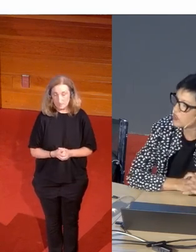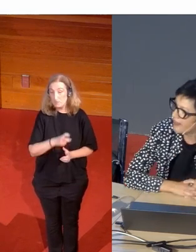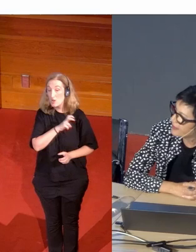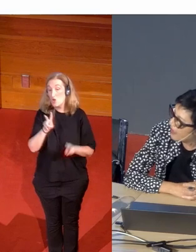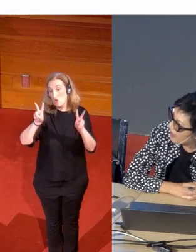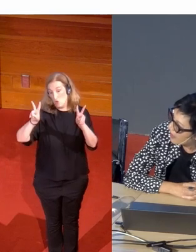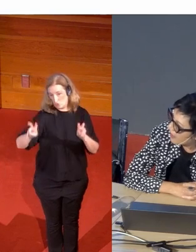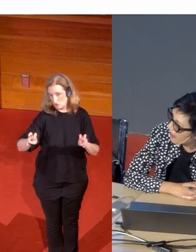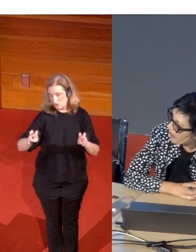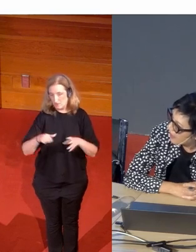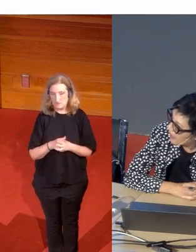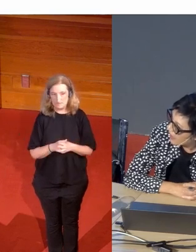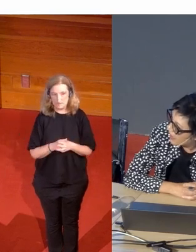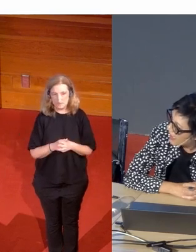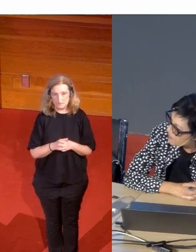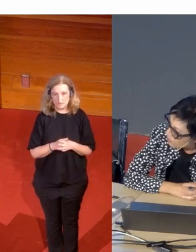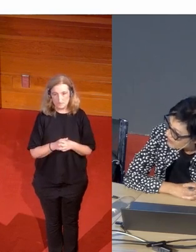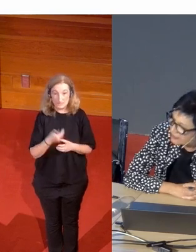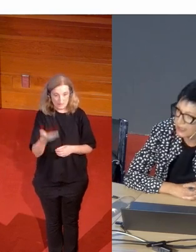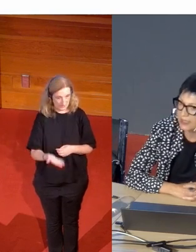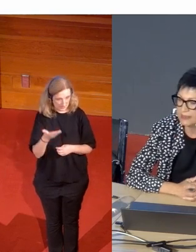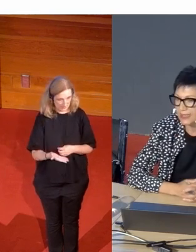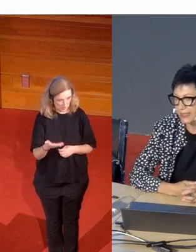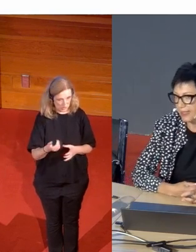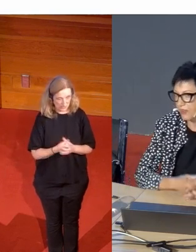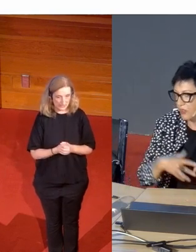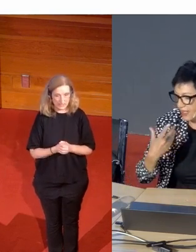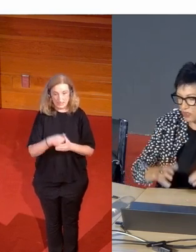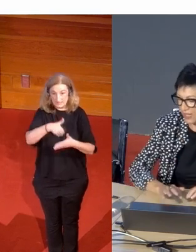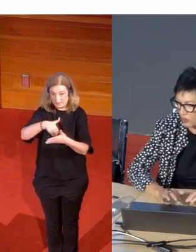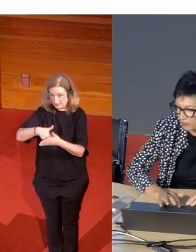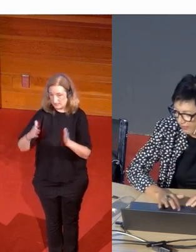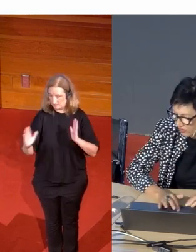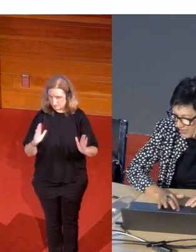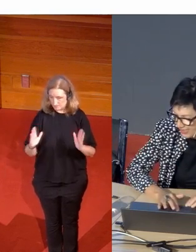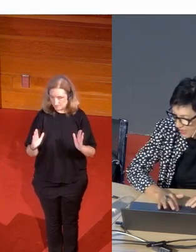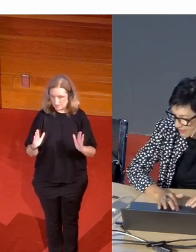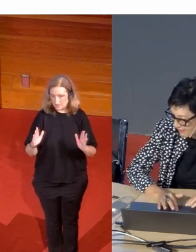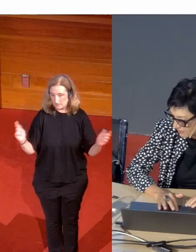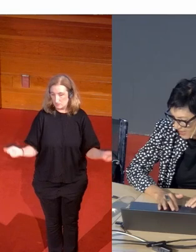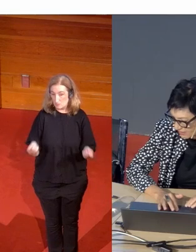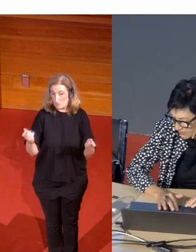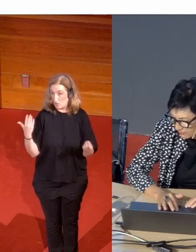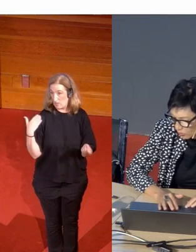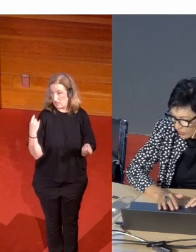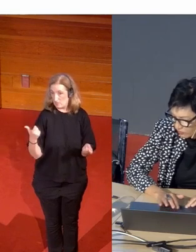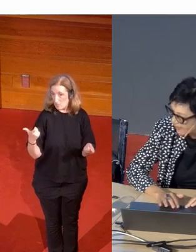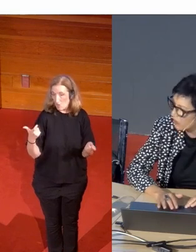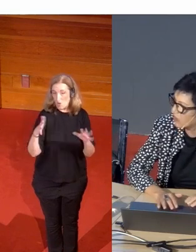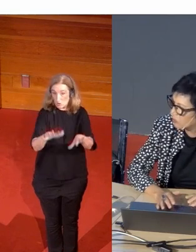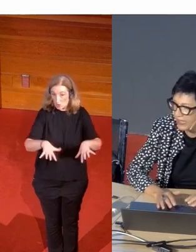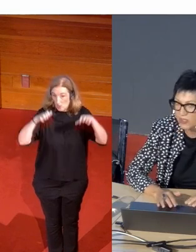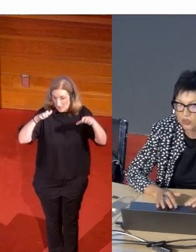otra circunstancia importante de estas elecciones y que es lo que las convenciones que se acaban de celebrar en